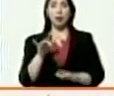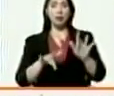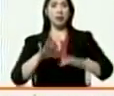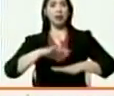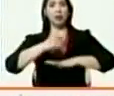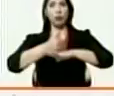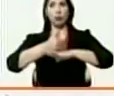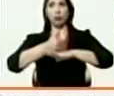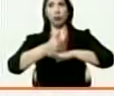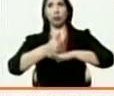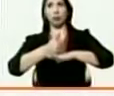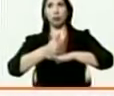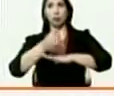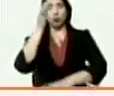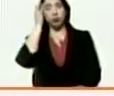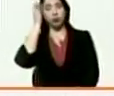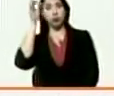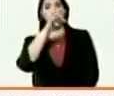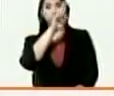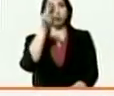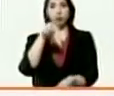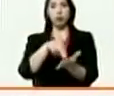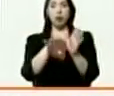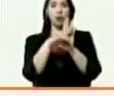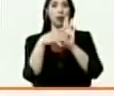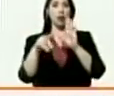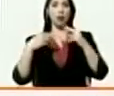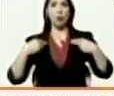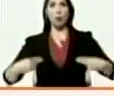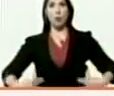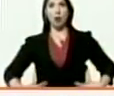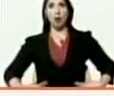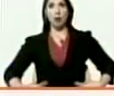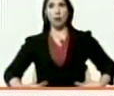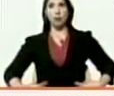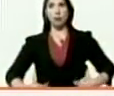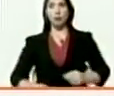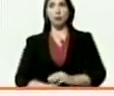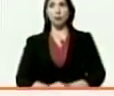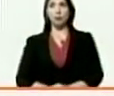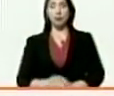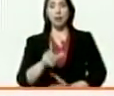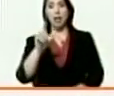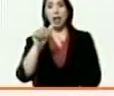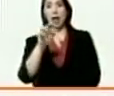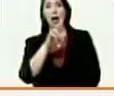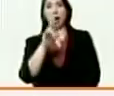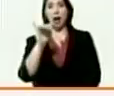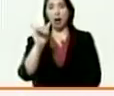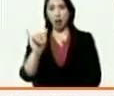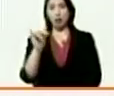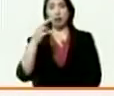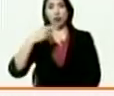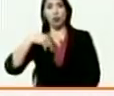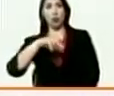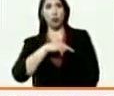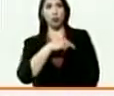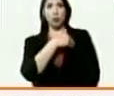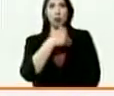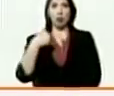ejecutivo del Consejo Nacional de Derechos Humanos, Larry de Boe. Y hemos querido